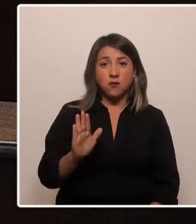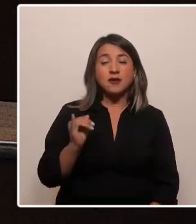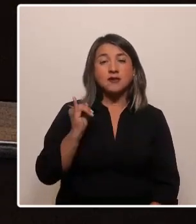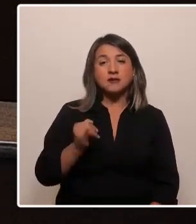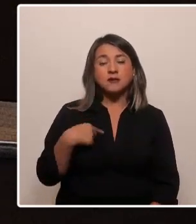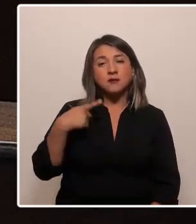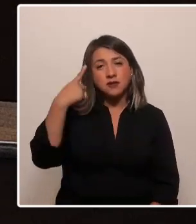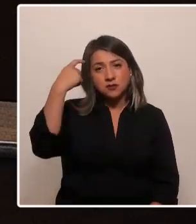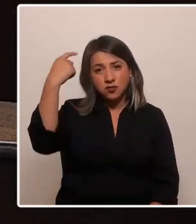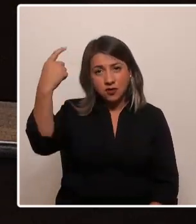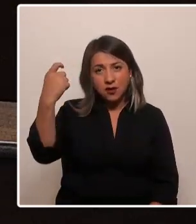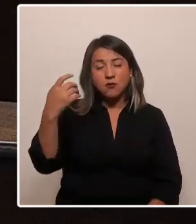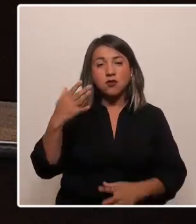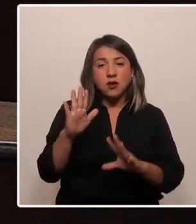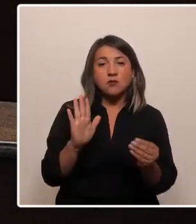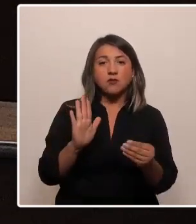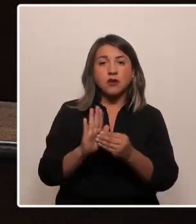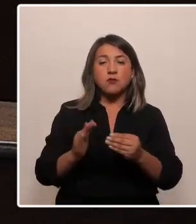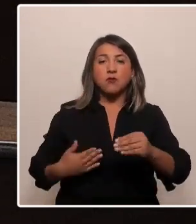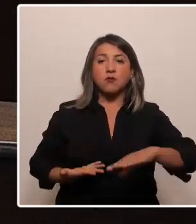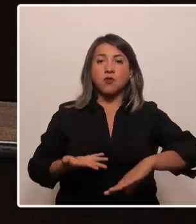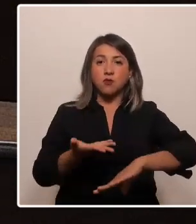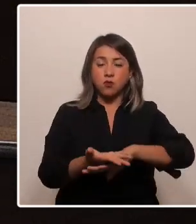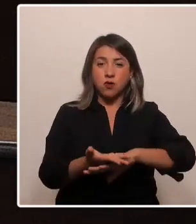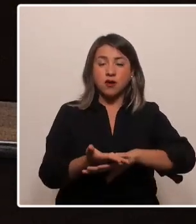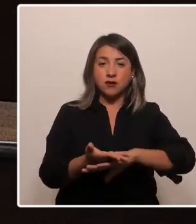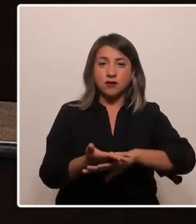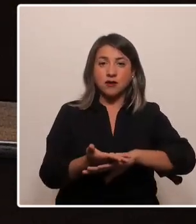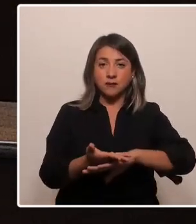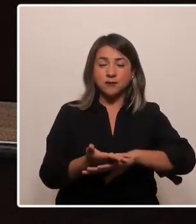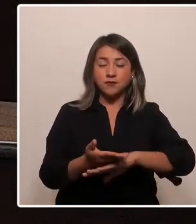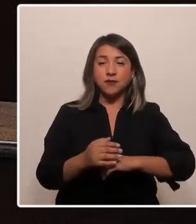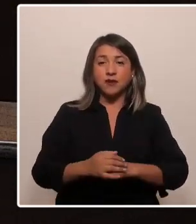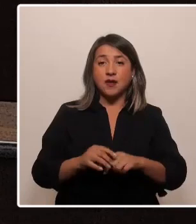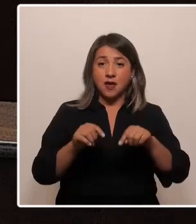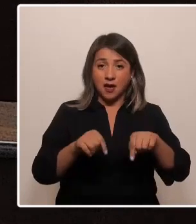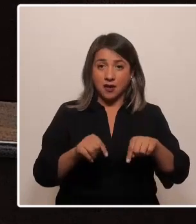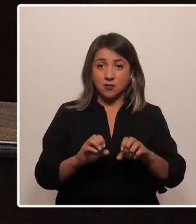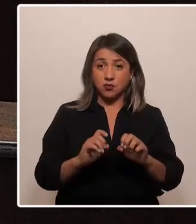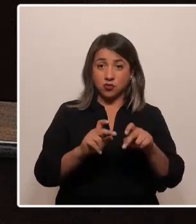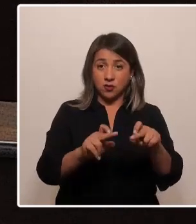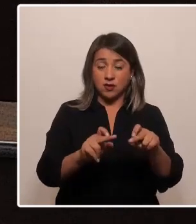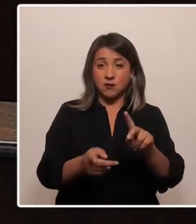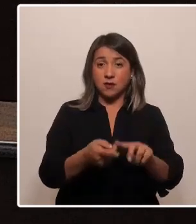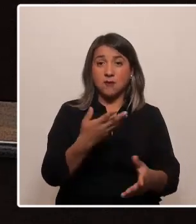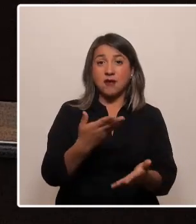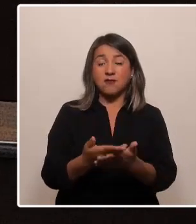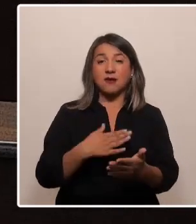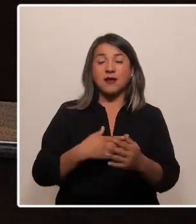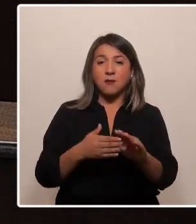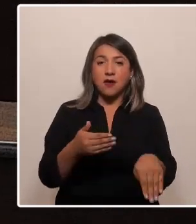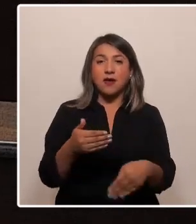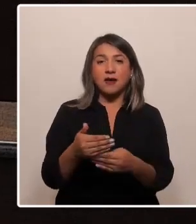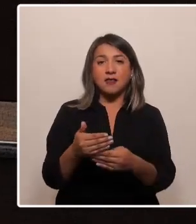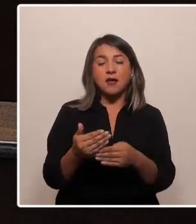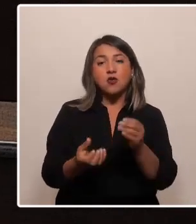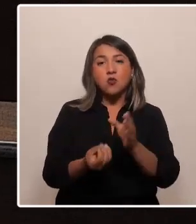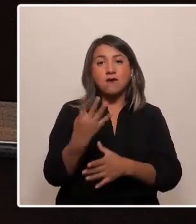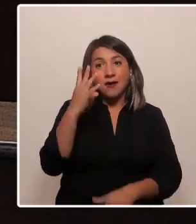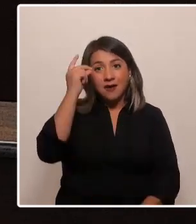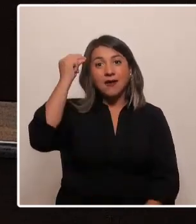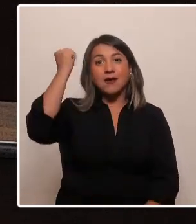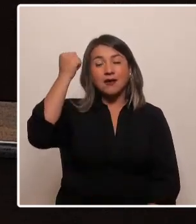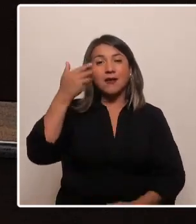soñamos, están consagrados en las propuestas de norma que presentamos. A esta oportunidad histórica debemos añadir las innovaciones